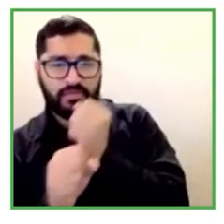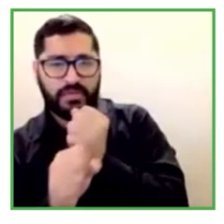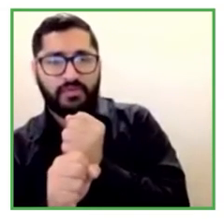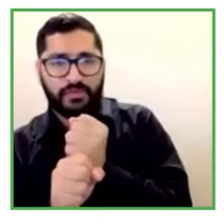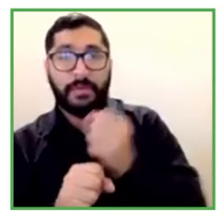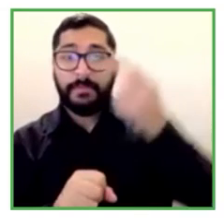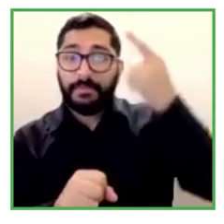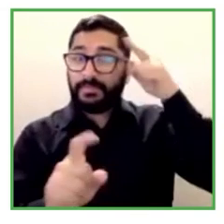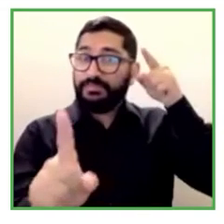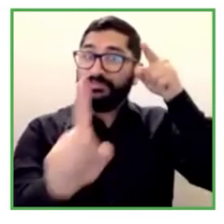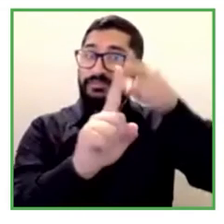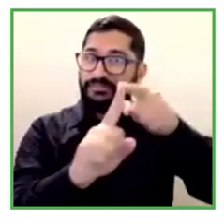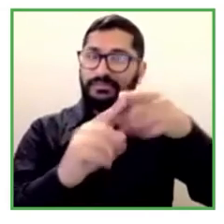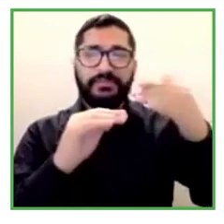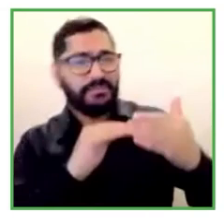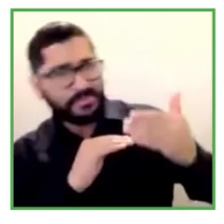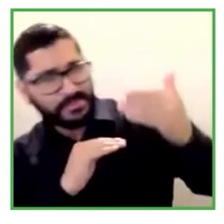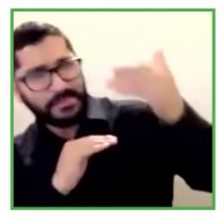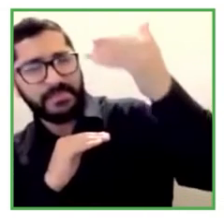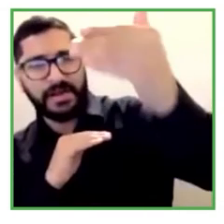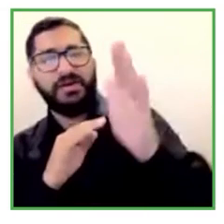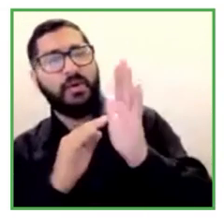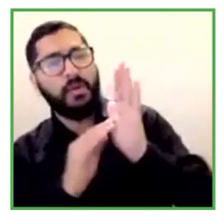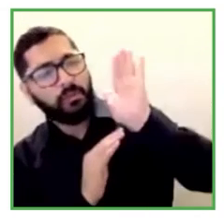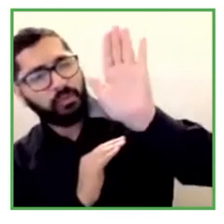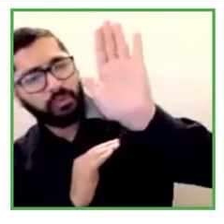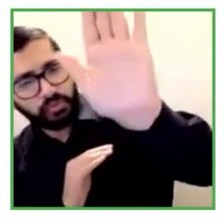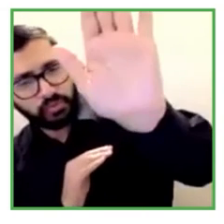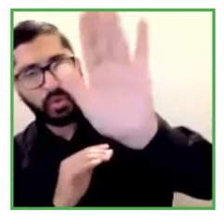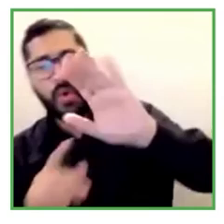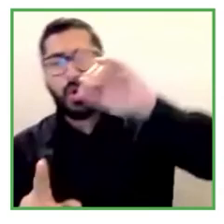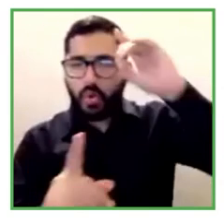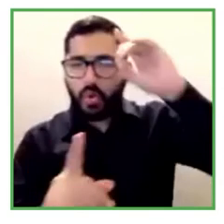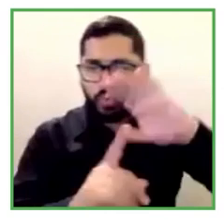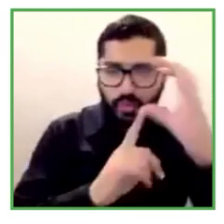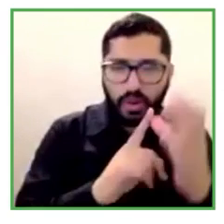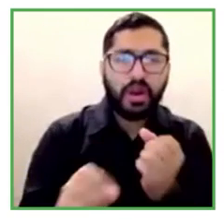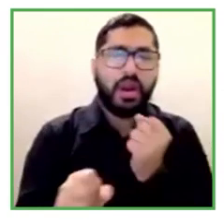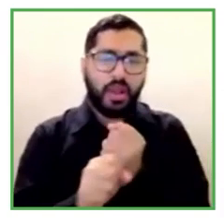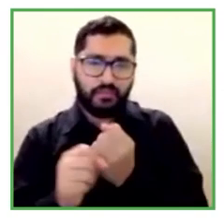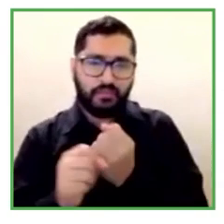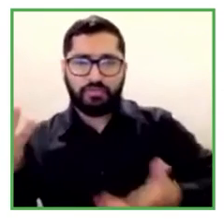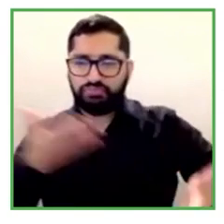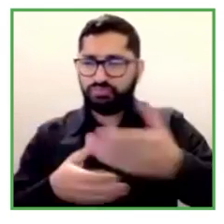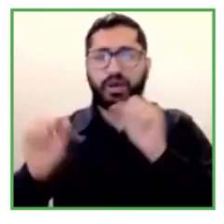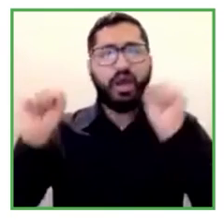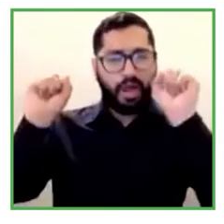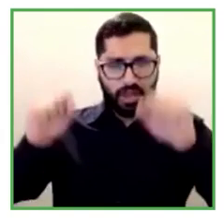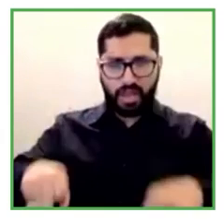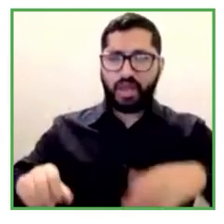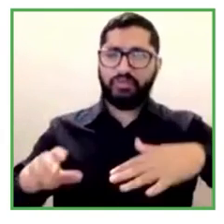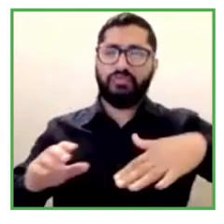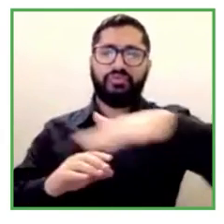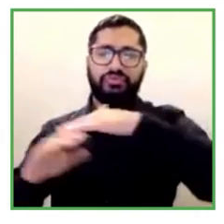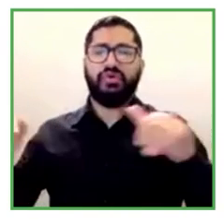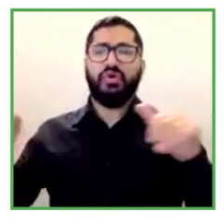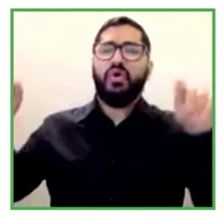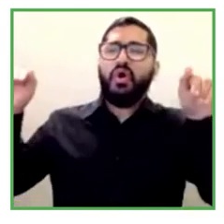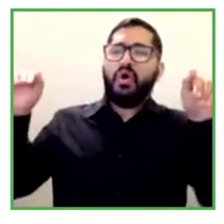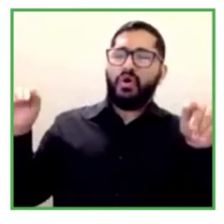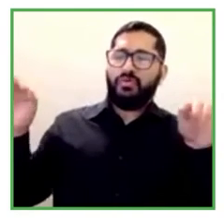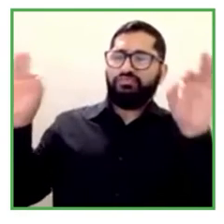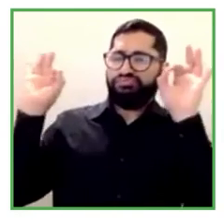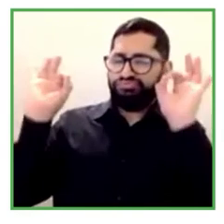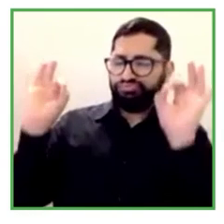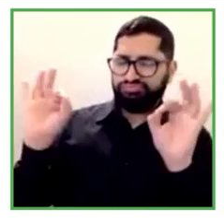que nos permitan en un entorno cómodo para el colaborador continuar con lo que estamos haciendo y efectivamente